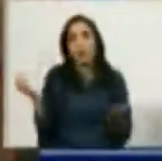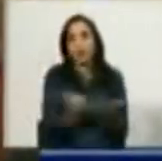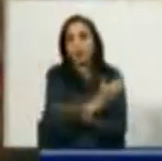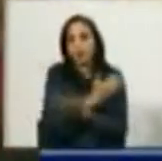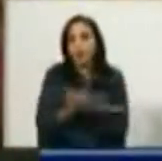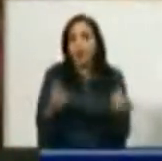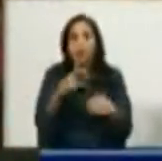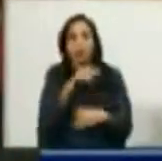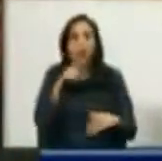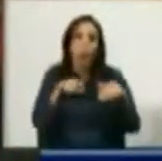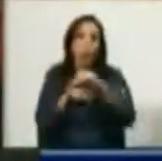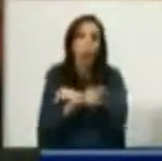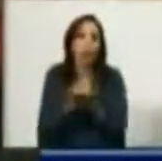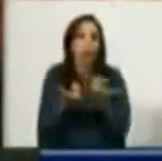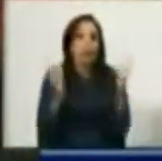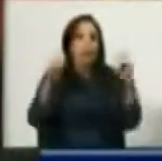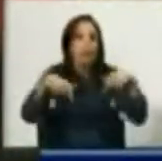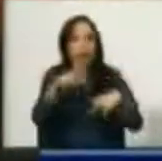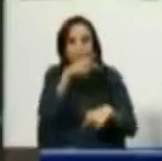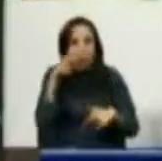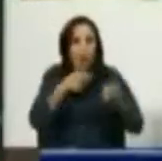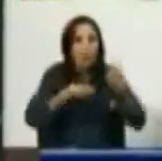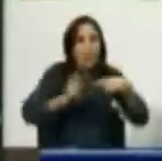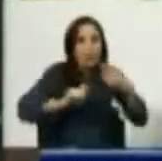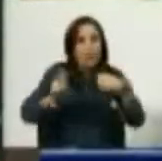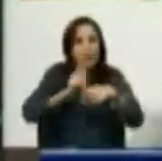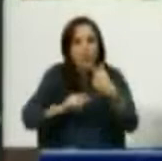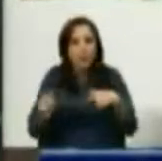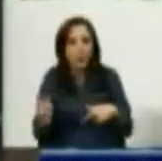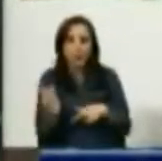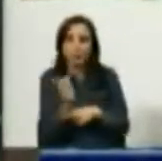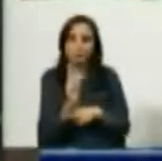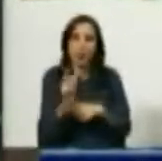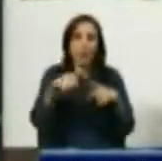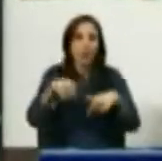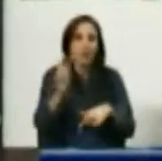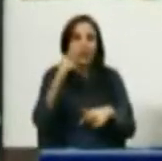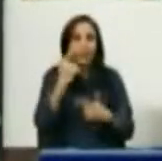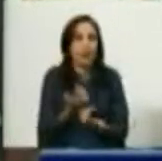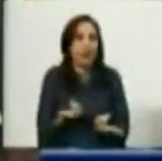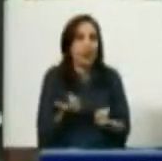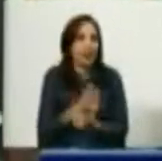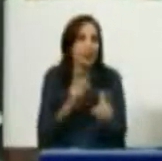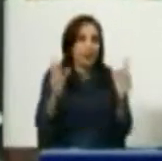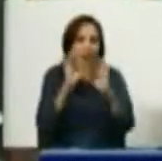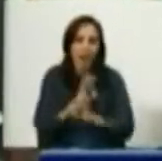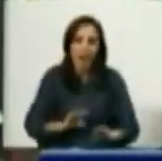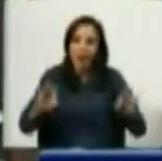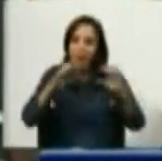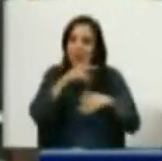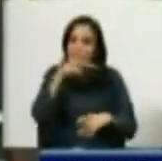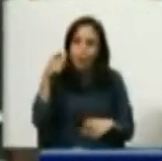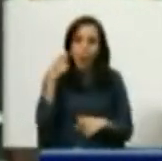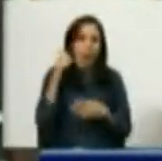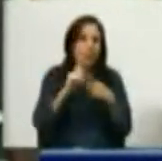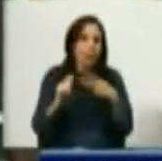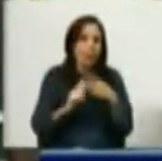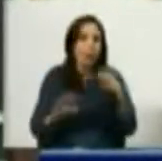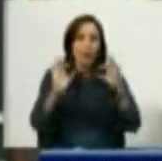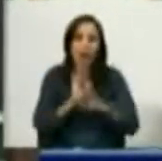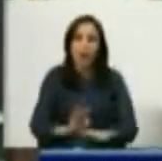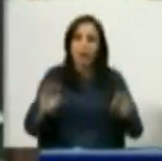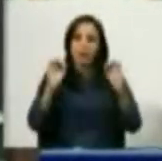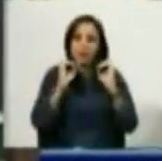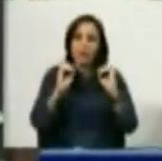no vamos a permitir que Venezuela sea el lugar de tráfico de droga de ningún tipo